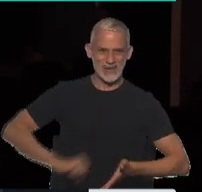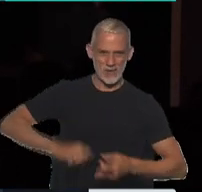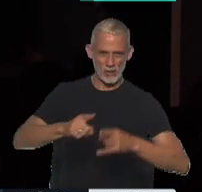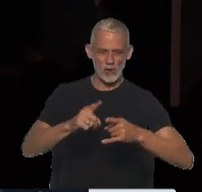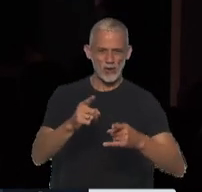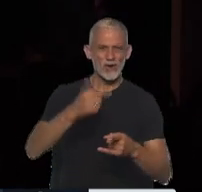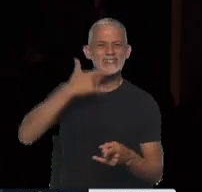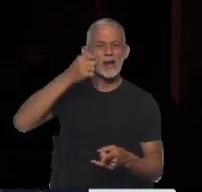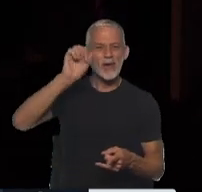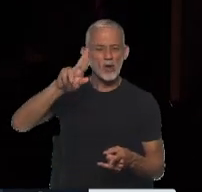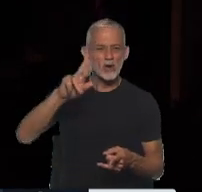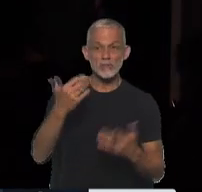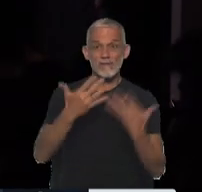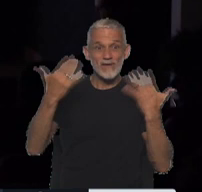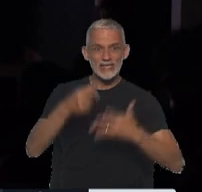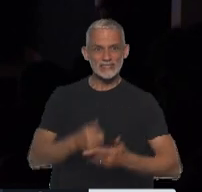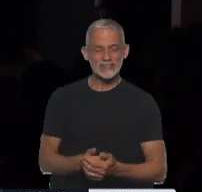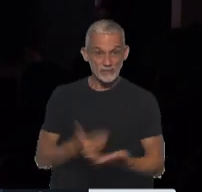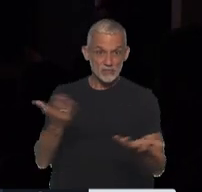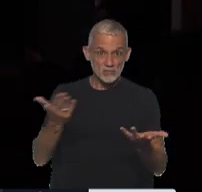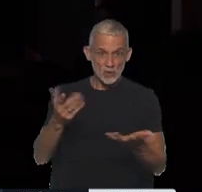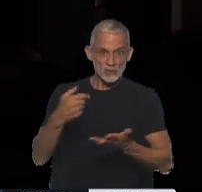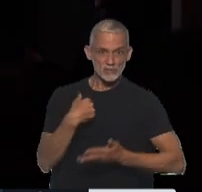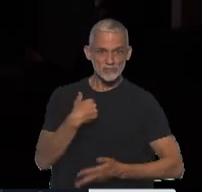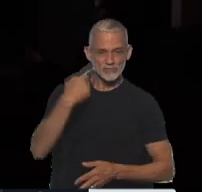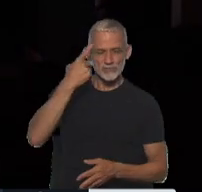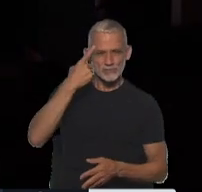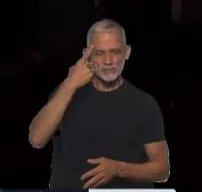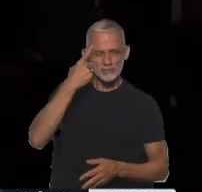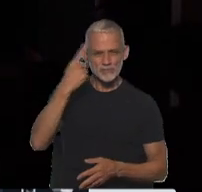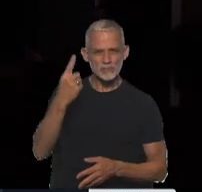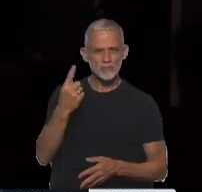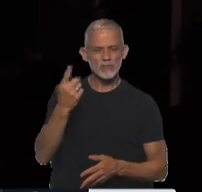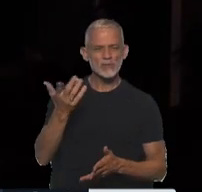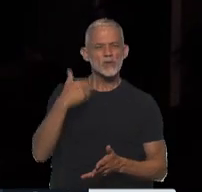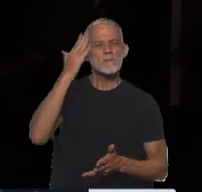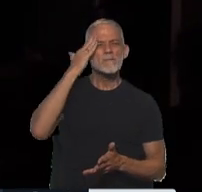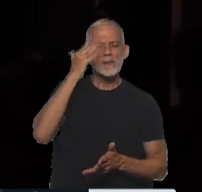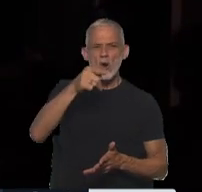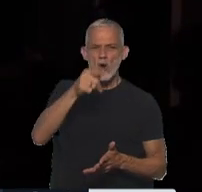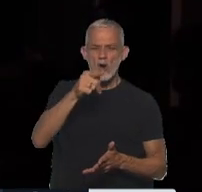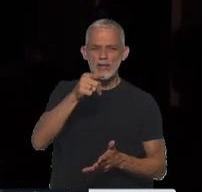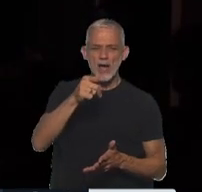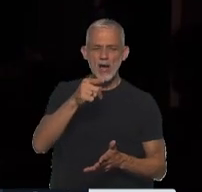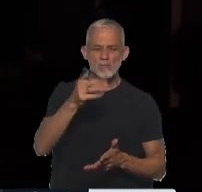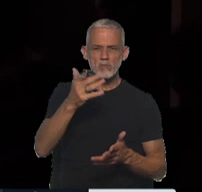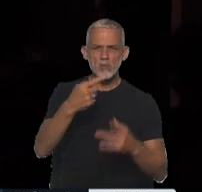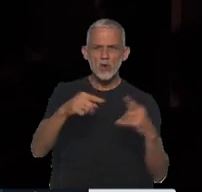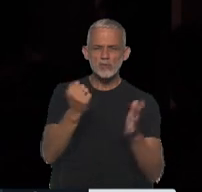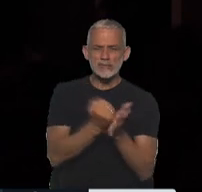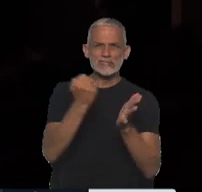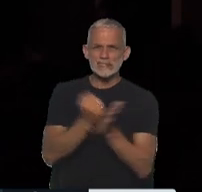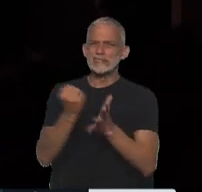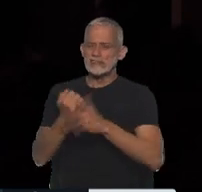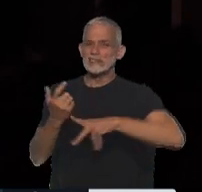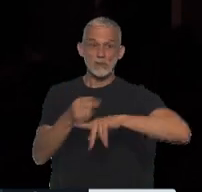con una manera muy feliz. Y por nosotros, porque que la memoria que tiene es con muchos traumas, pero cada